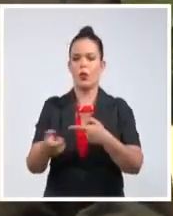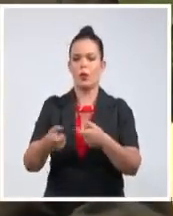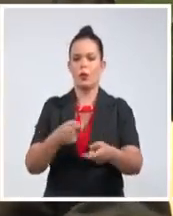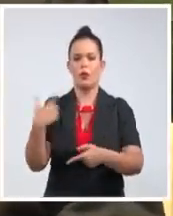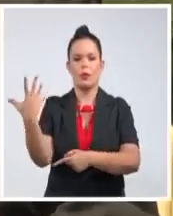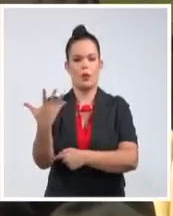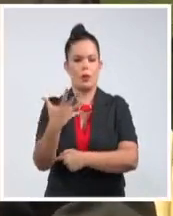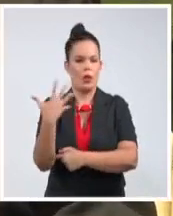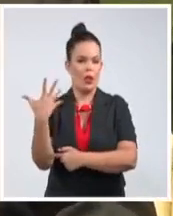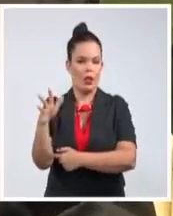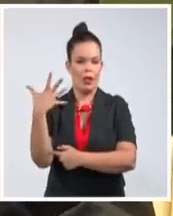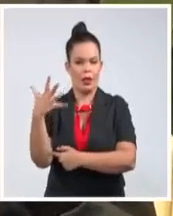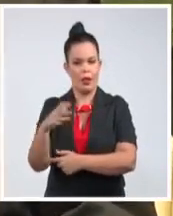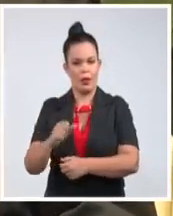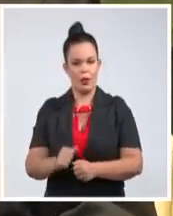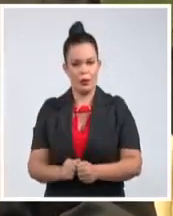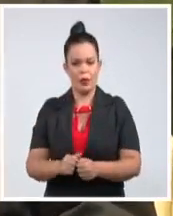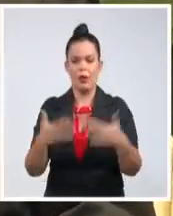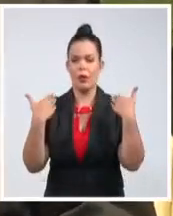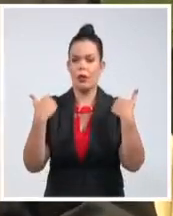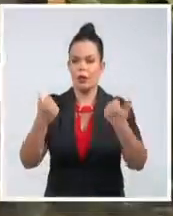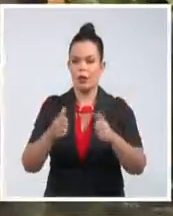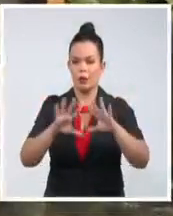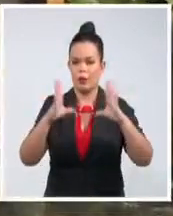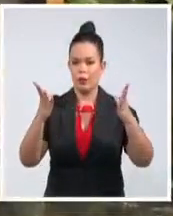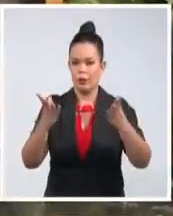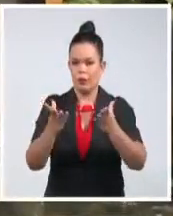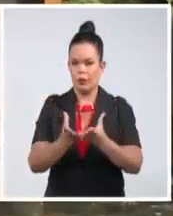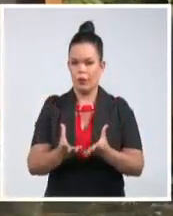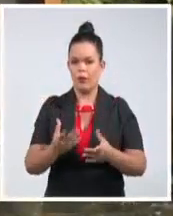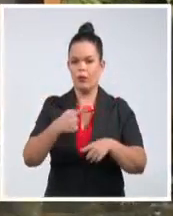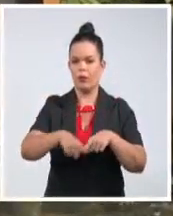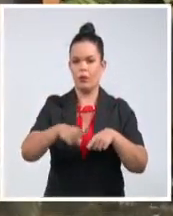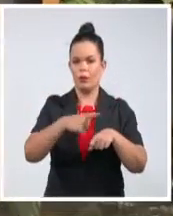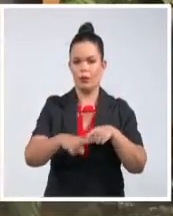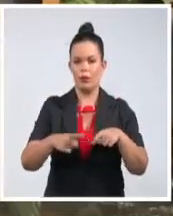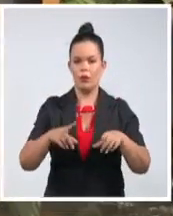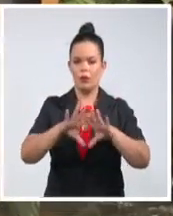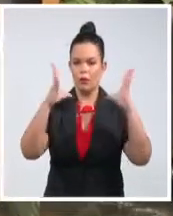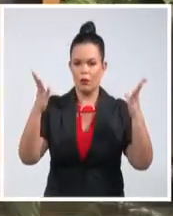Rodrigo Malmierca Díaz, y el director general de Asuntos Bilaterales de la Cancillería Cubana, Emilio Lozada García.